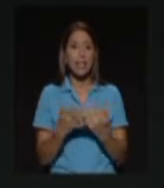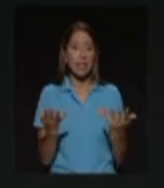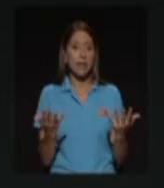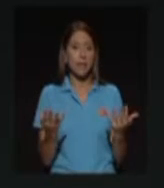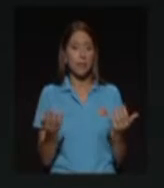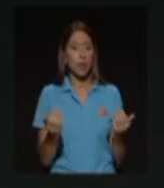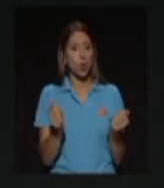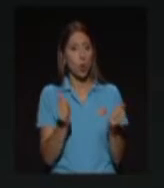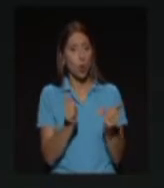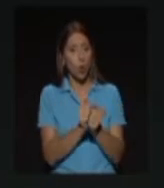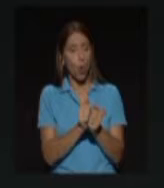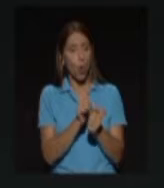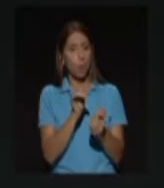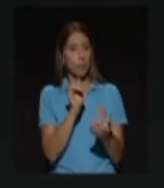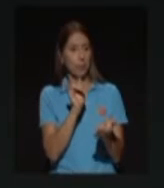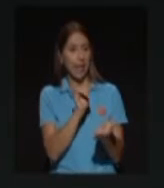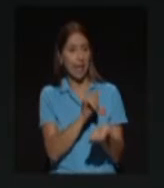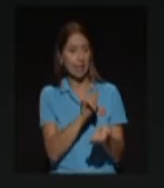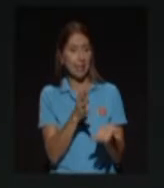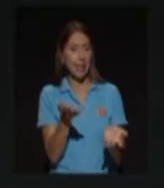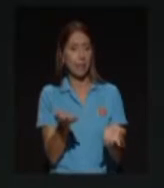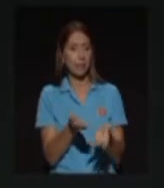con ese